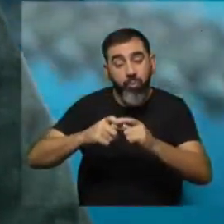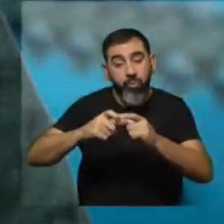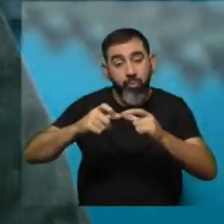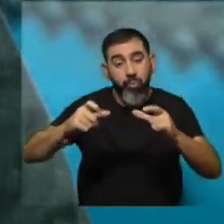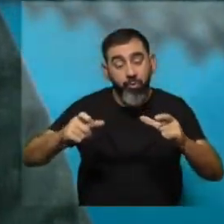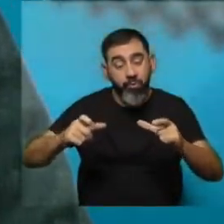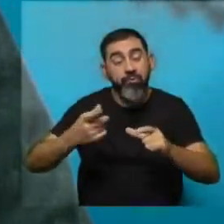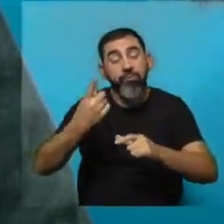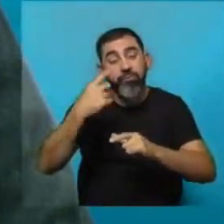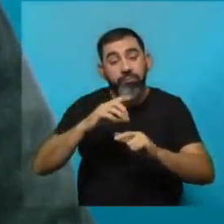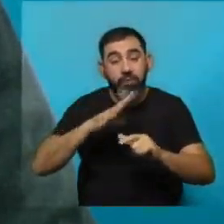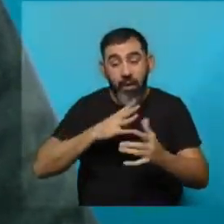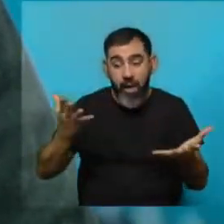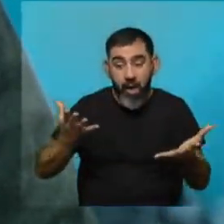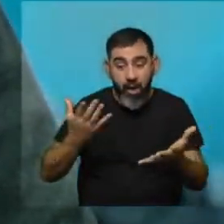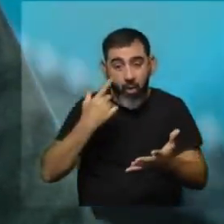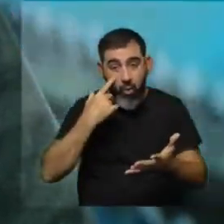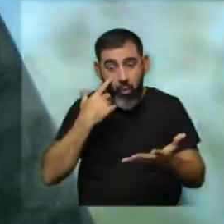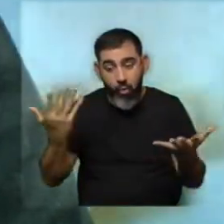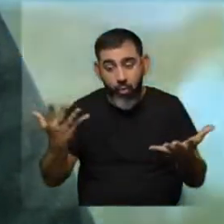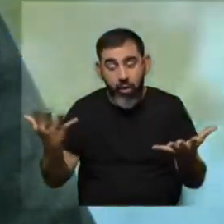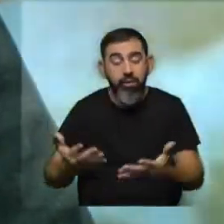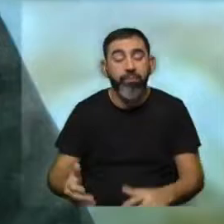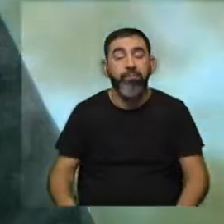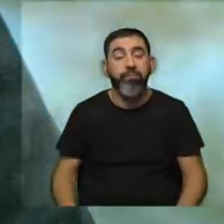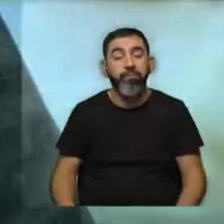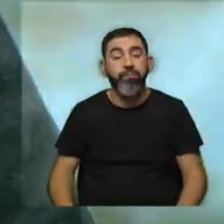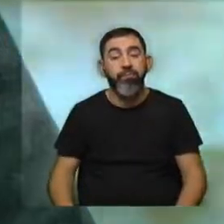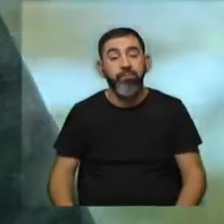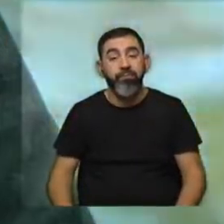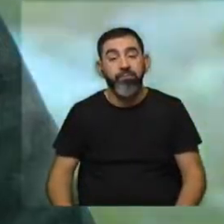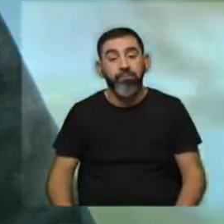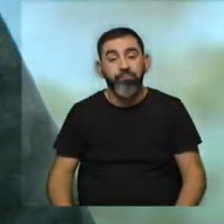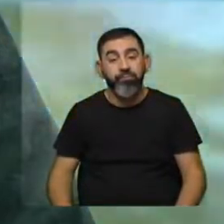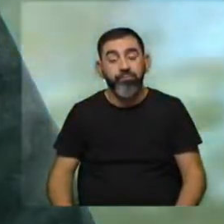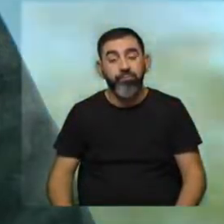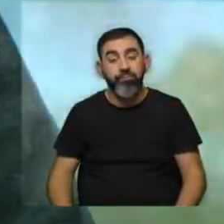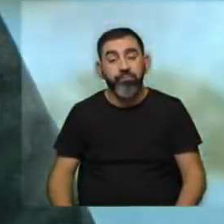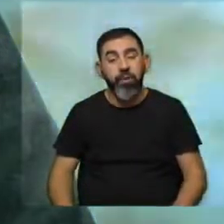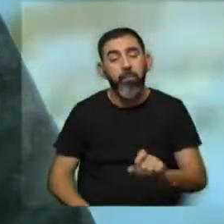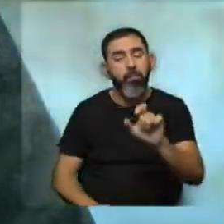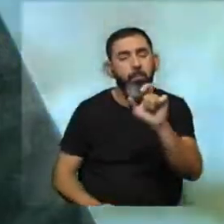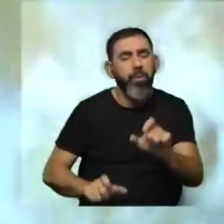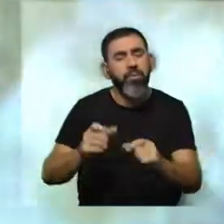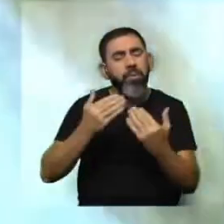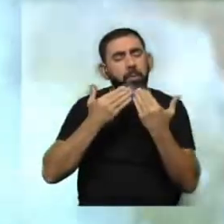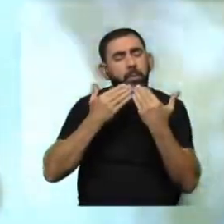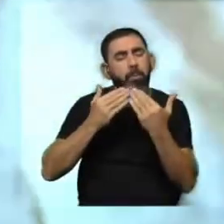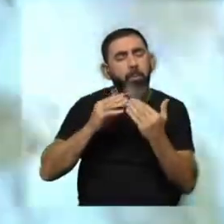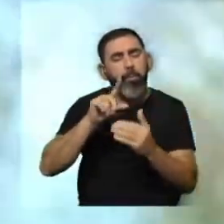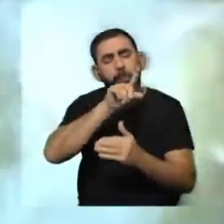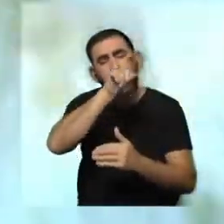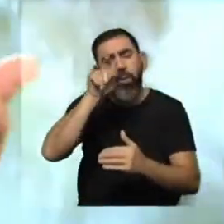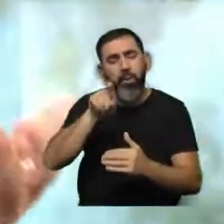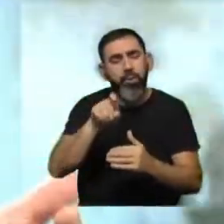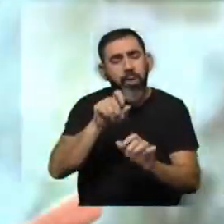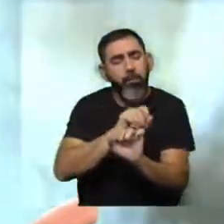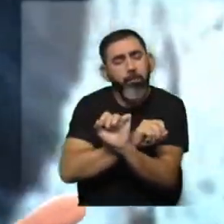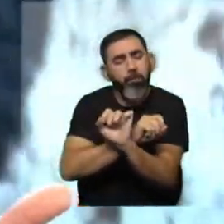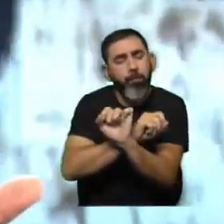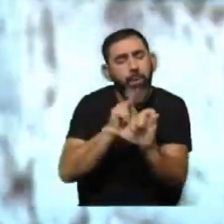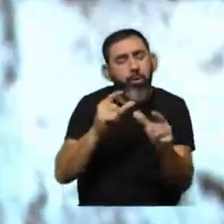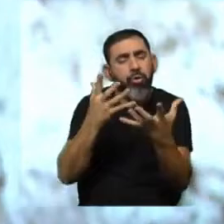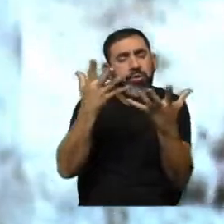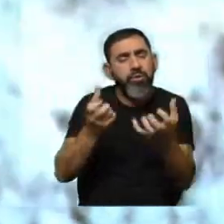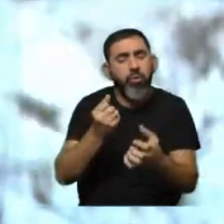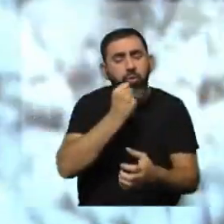bueno, provocó lo que estamos viviendo desde hace unos cuantos días. Sí. Ahora, Danilo, mucha gente se preguntó si no ha sido la peor sequía de la